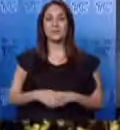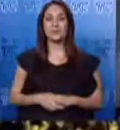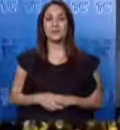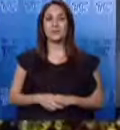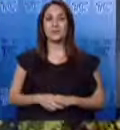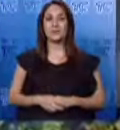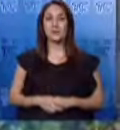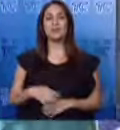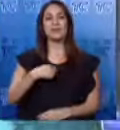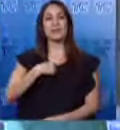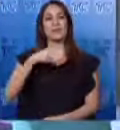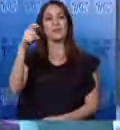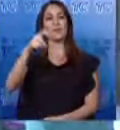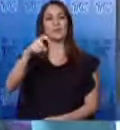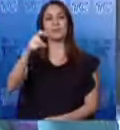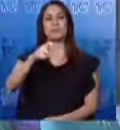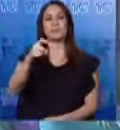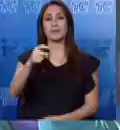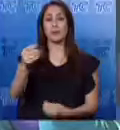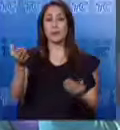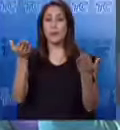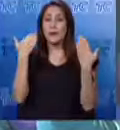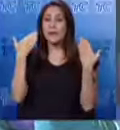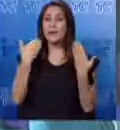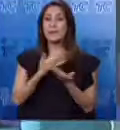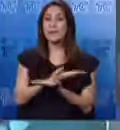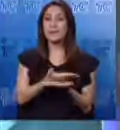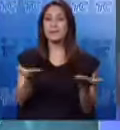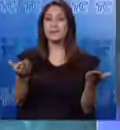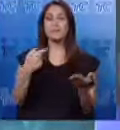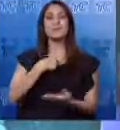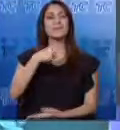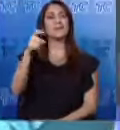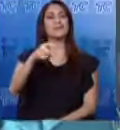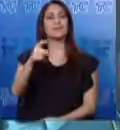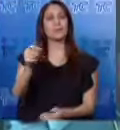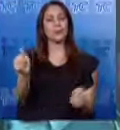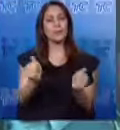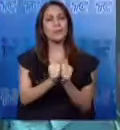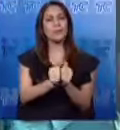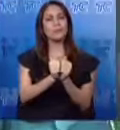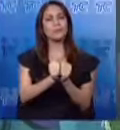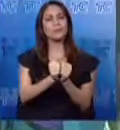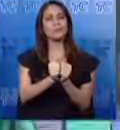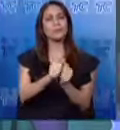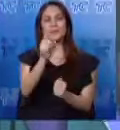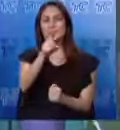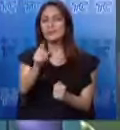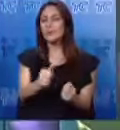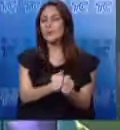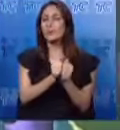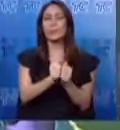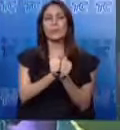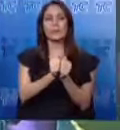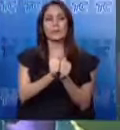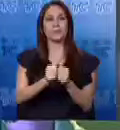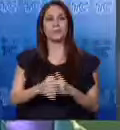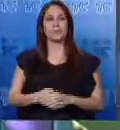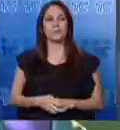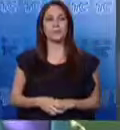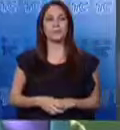Por eso necesito, guayaquileñas y guayaquileños, unidad, unidad,